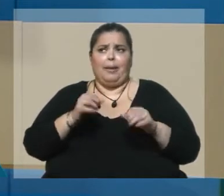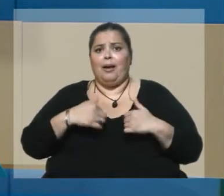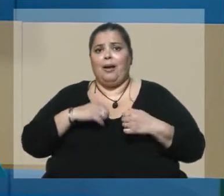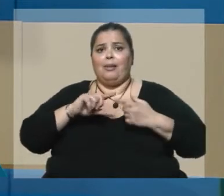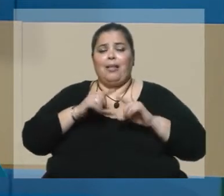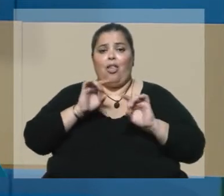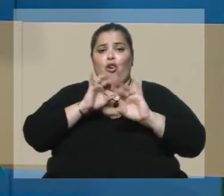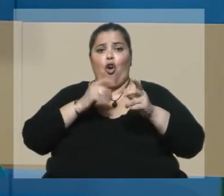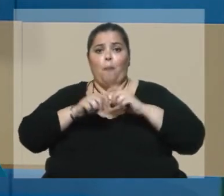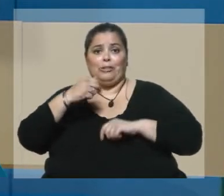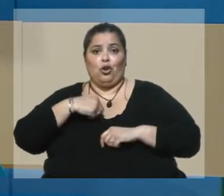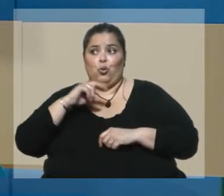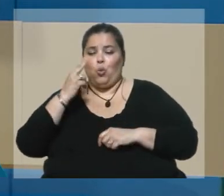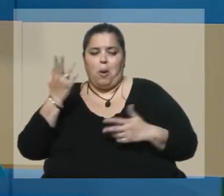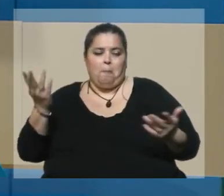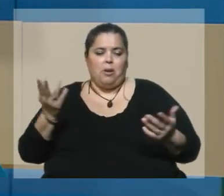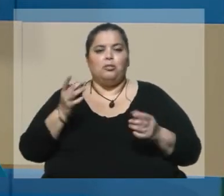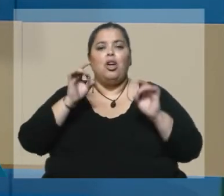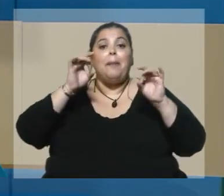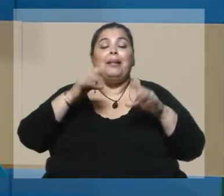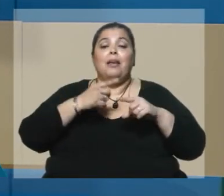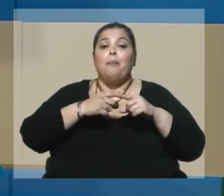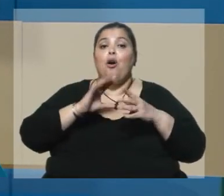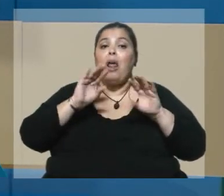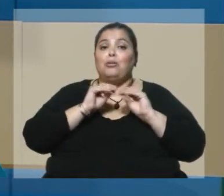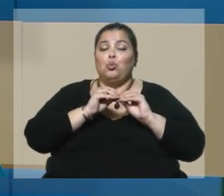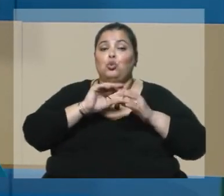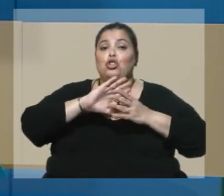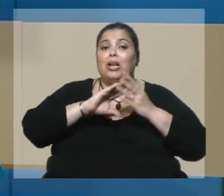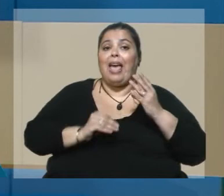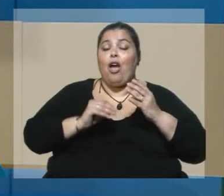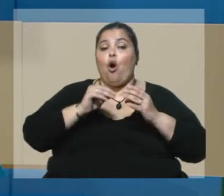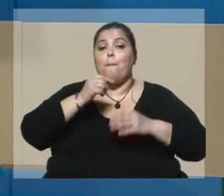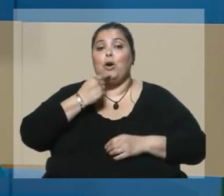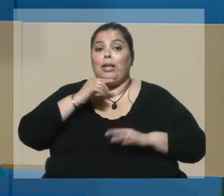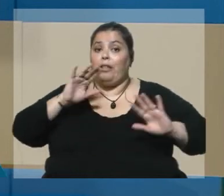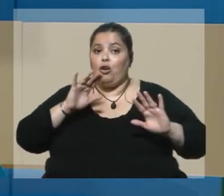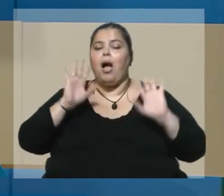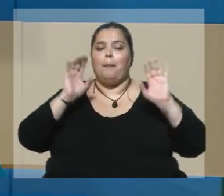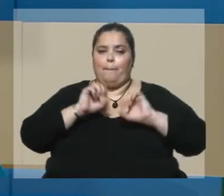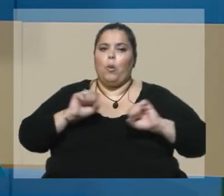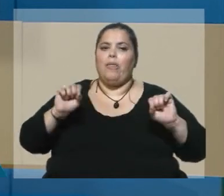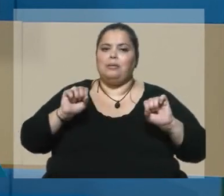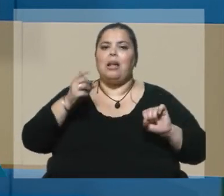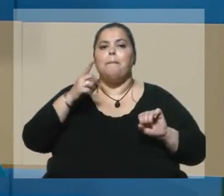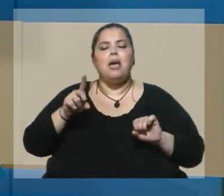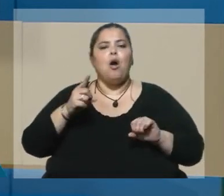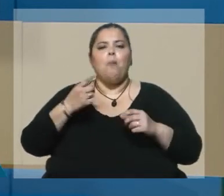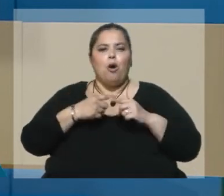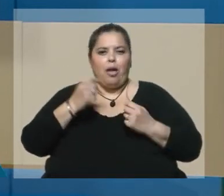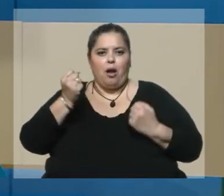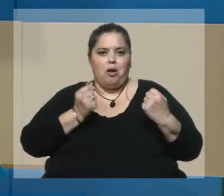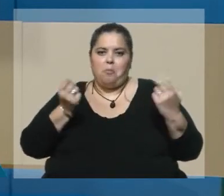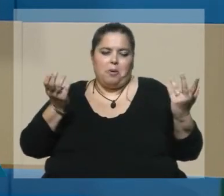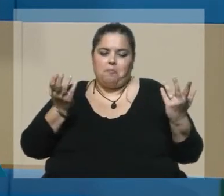deseo no con Uruguay a no ser que sea por factores geopolíticos y un poco Ahí Esa es la discusión De todas formas Creo que